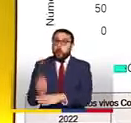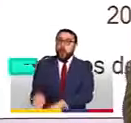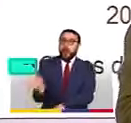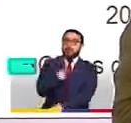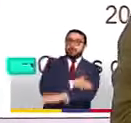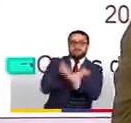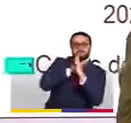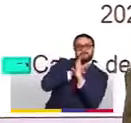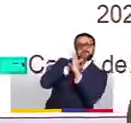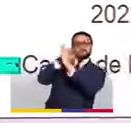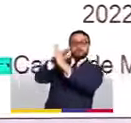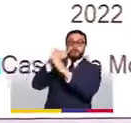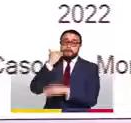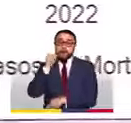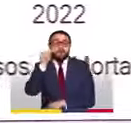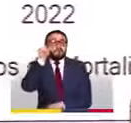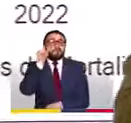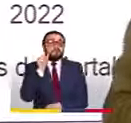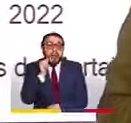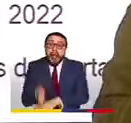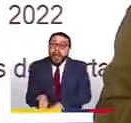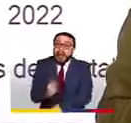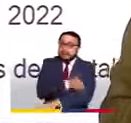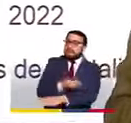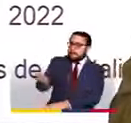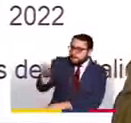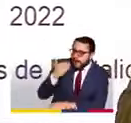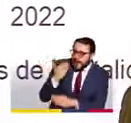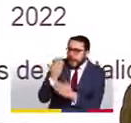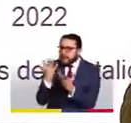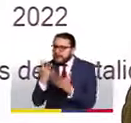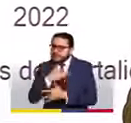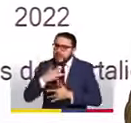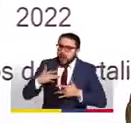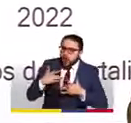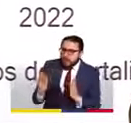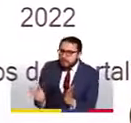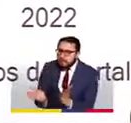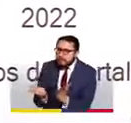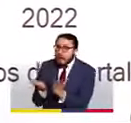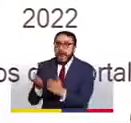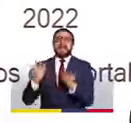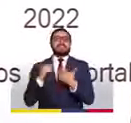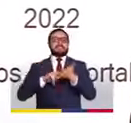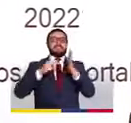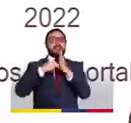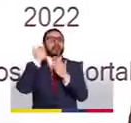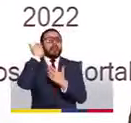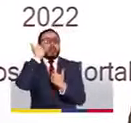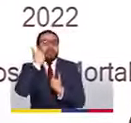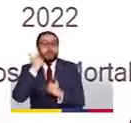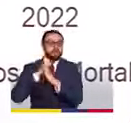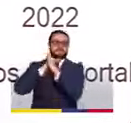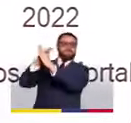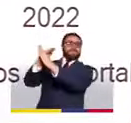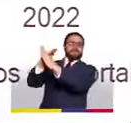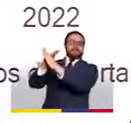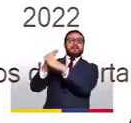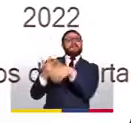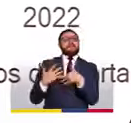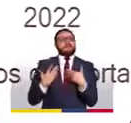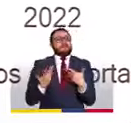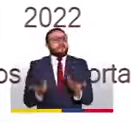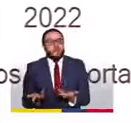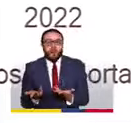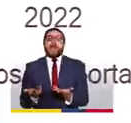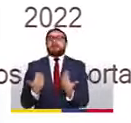embarazada, eso se llama prevenir, pues hemos logrado un salto fundamental, y es que ya no se lo dejamos a